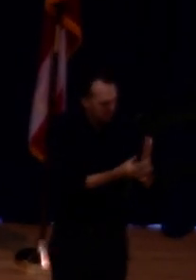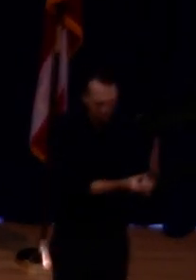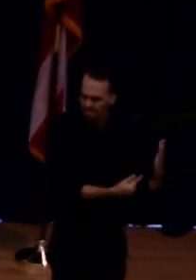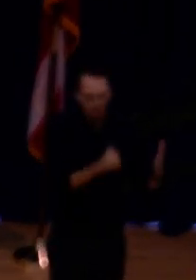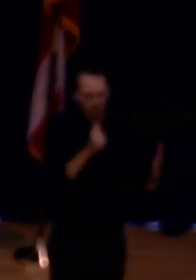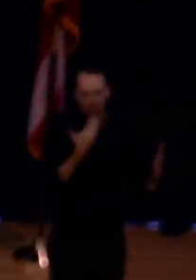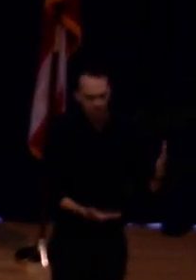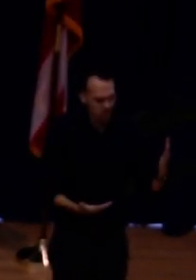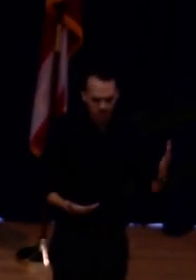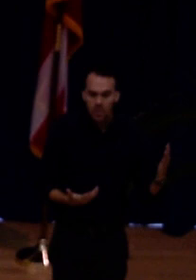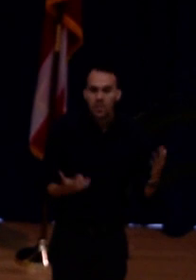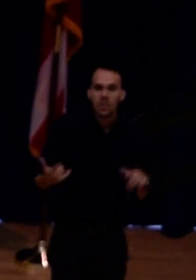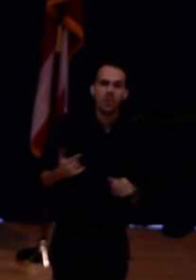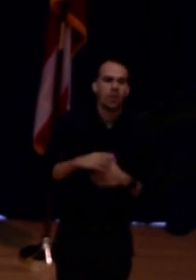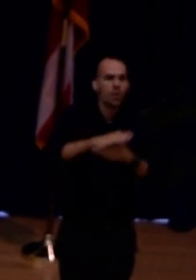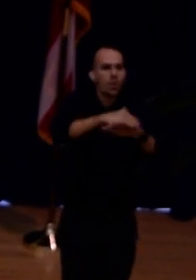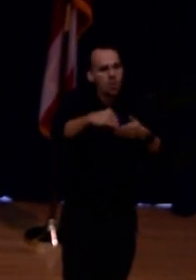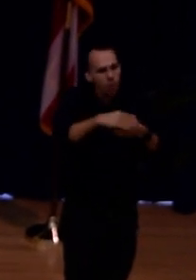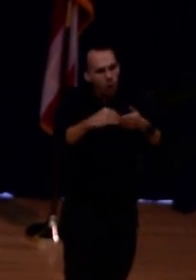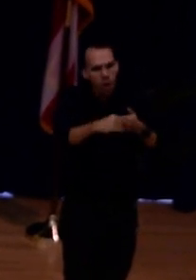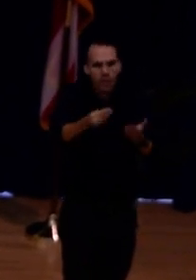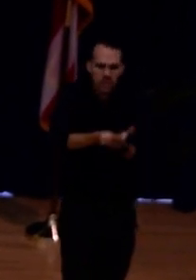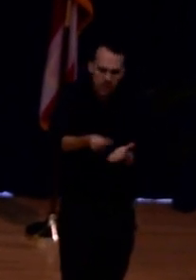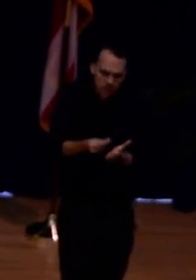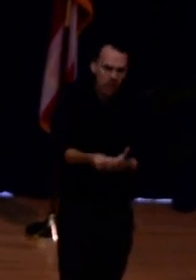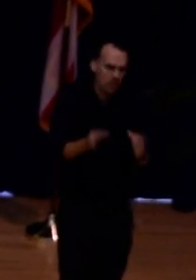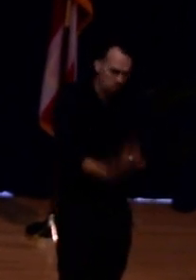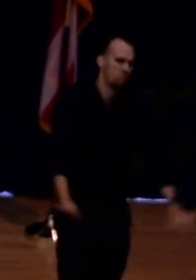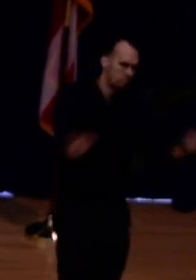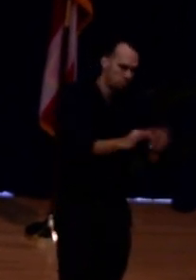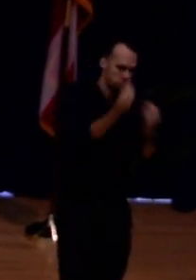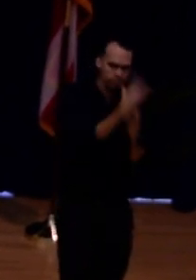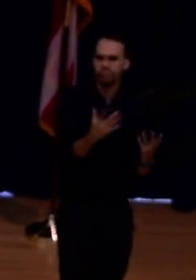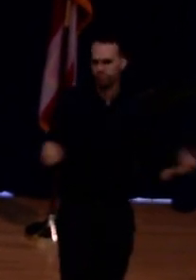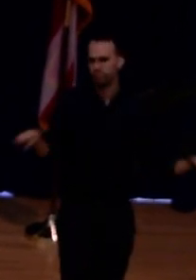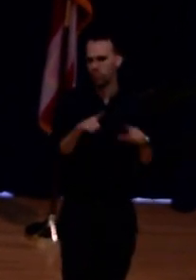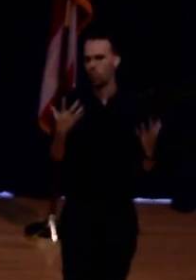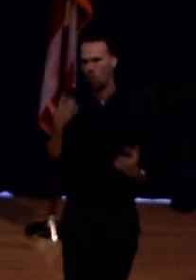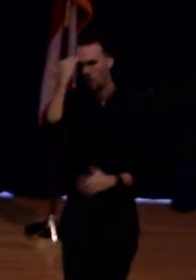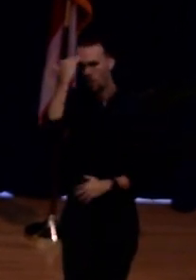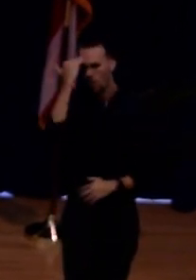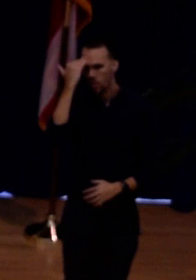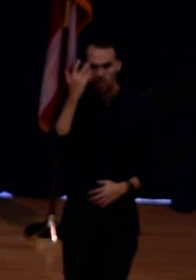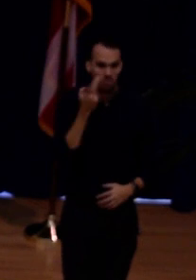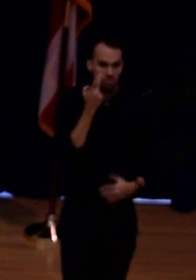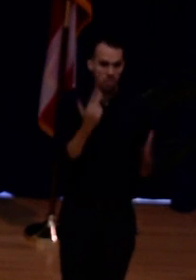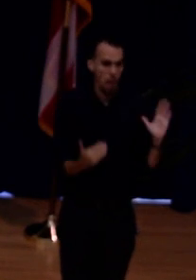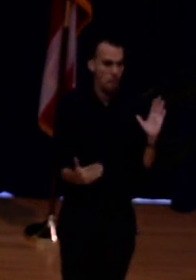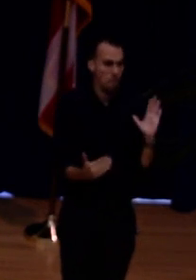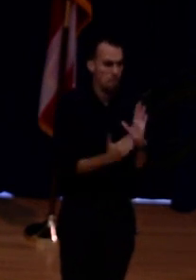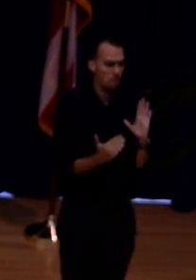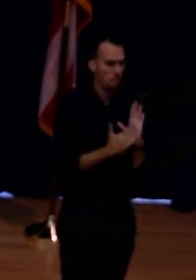si queremos hablar de dólares y centavos, ¿verdad?, que el tema económico siempre a la gente le llama la atención, miren los millones